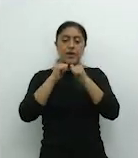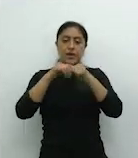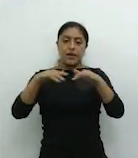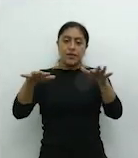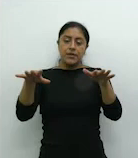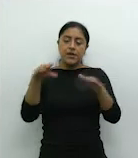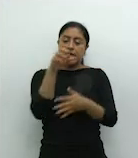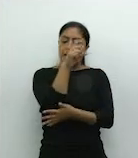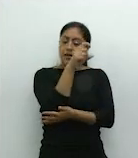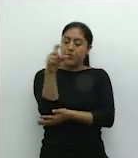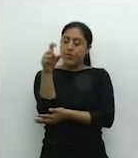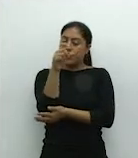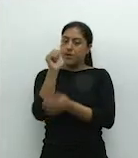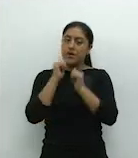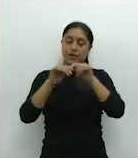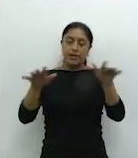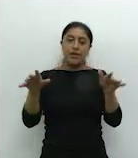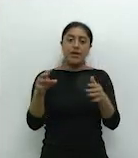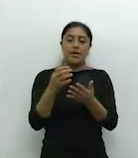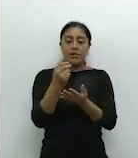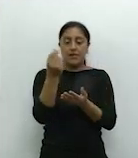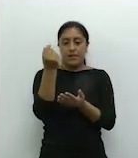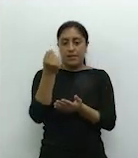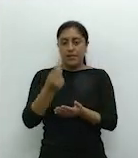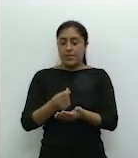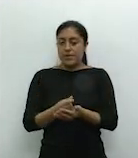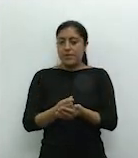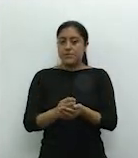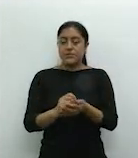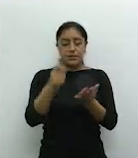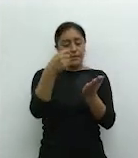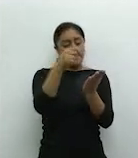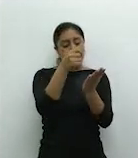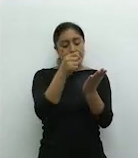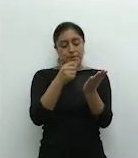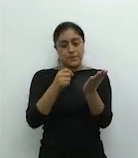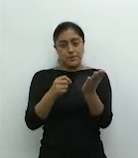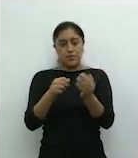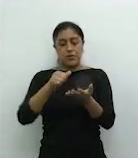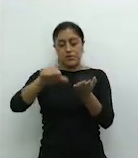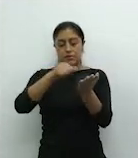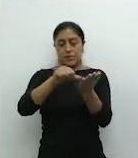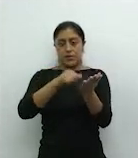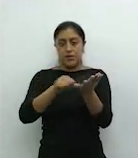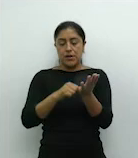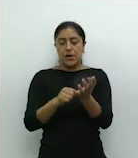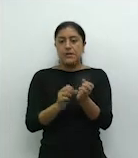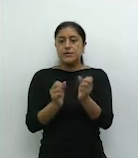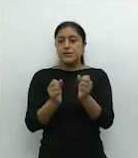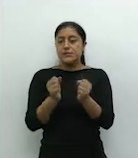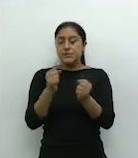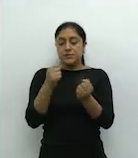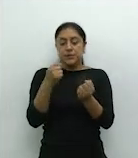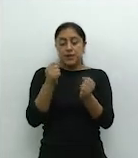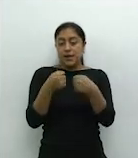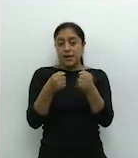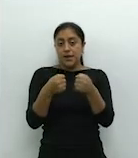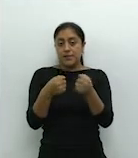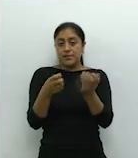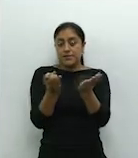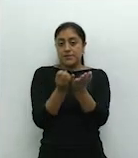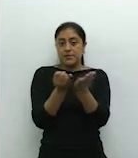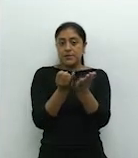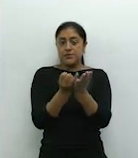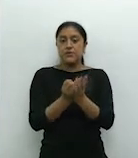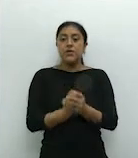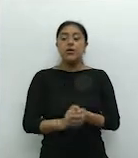de la Nación, que fiscaliza al mismo tiempo las auditorías internas ejecutadas dentro de la institución.